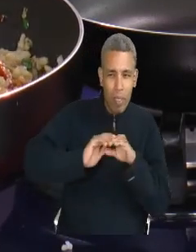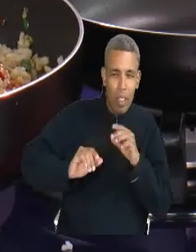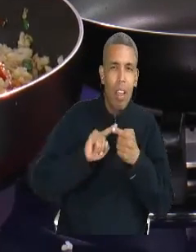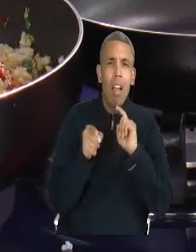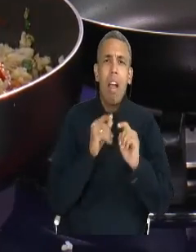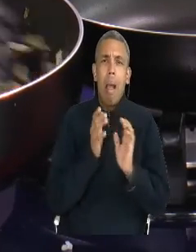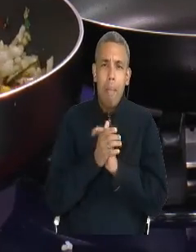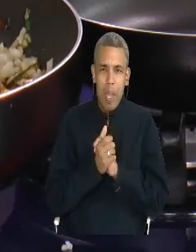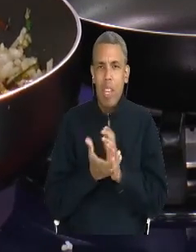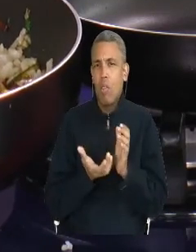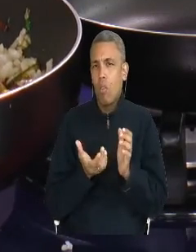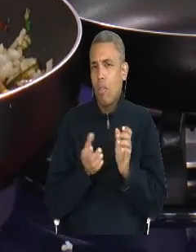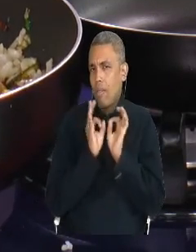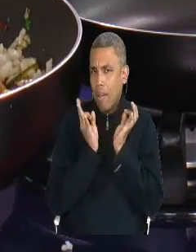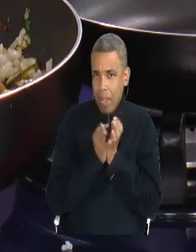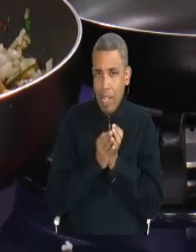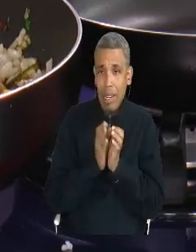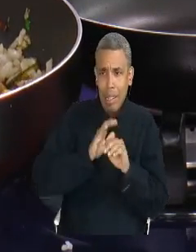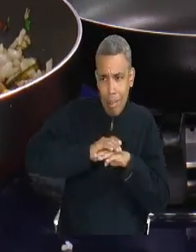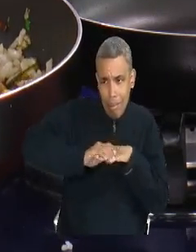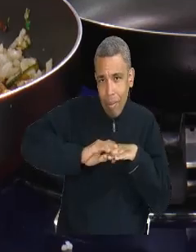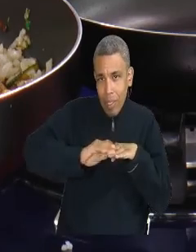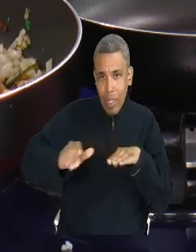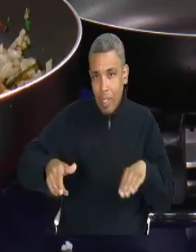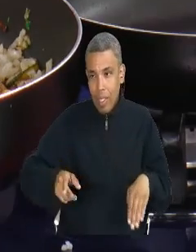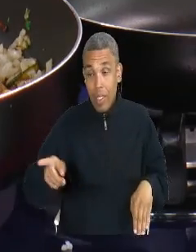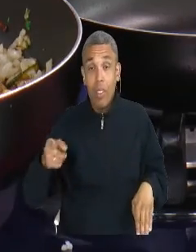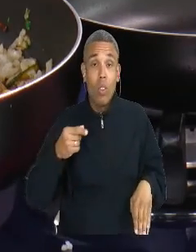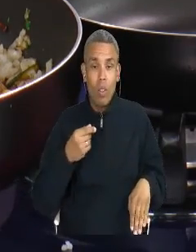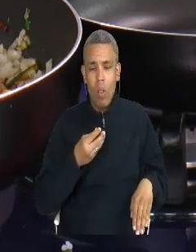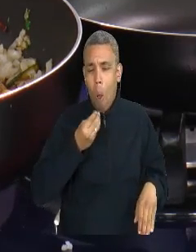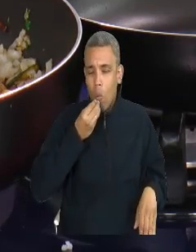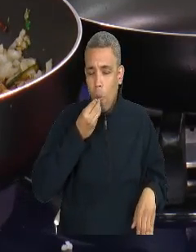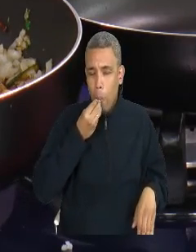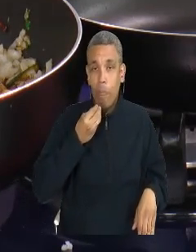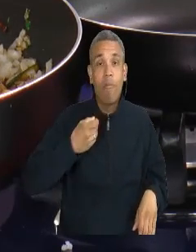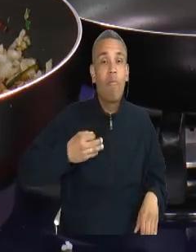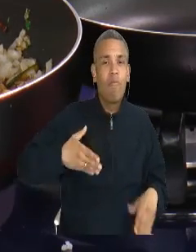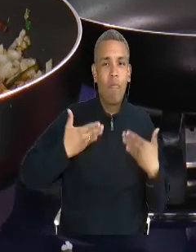muy contentos. Voy a adicionarle otro poquito de salsa de ostras